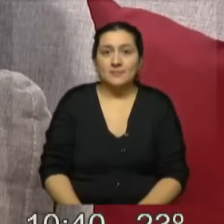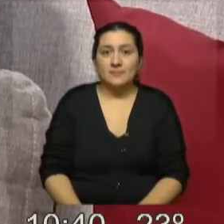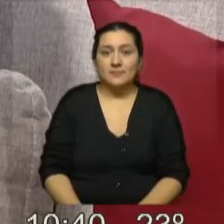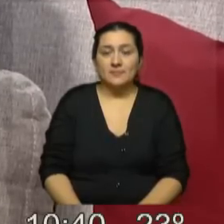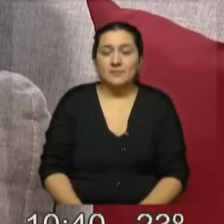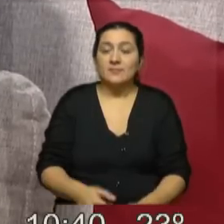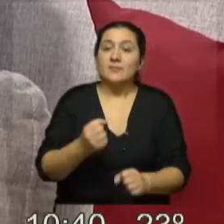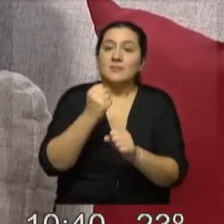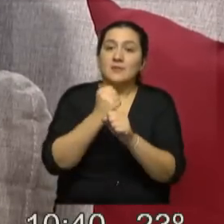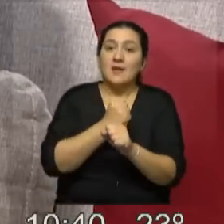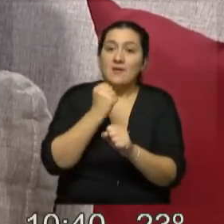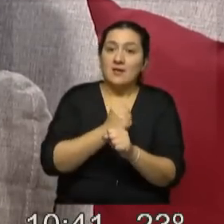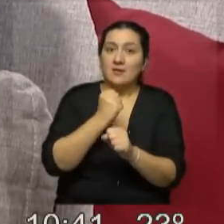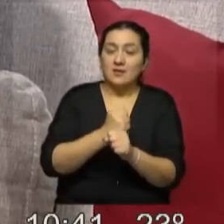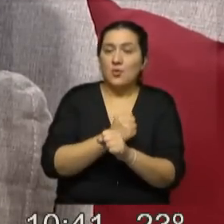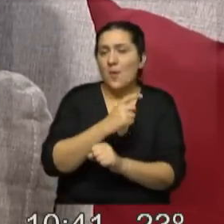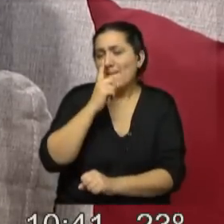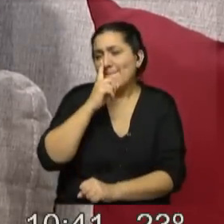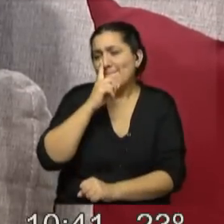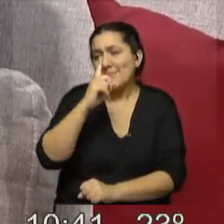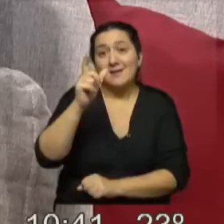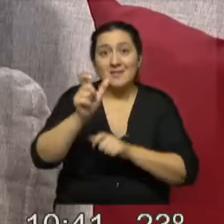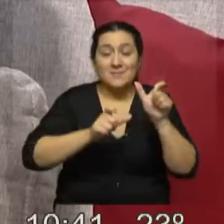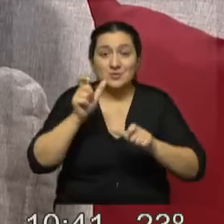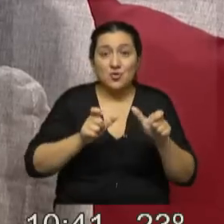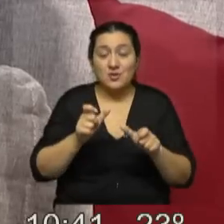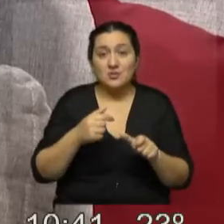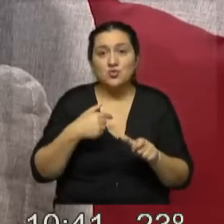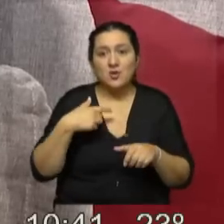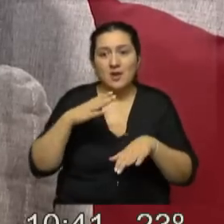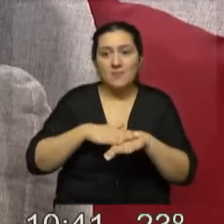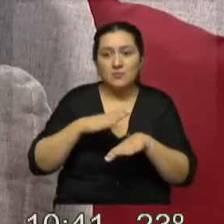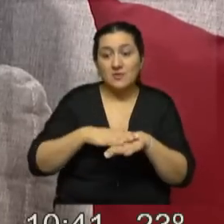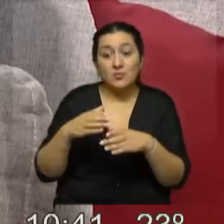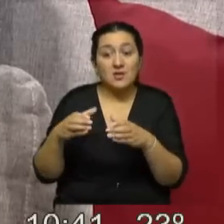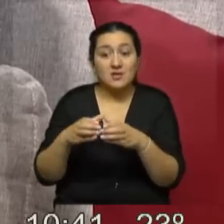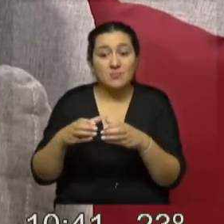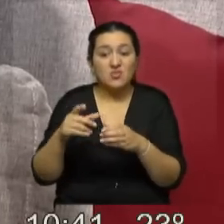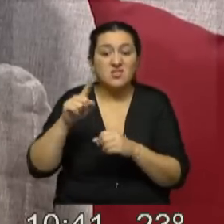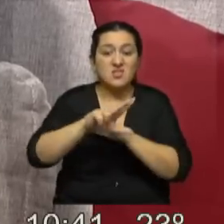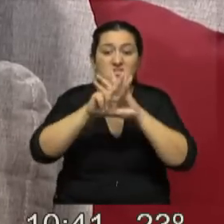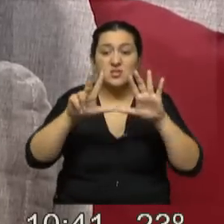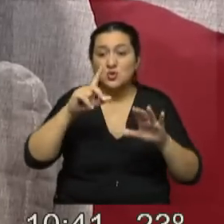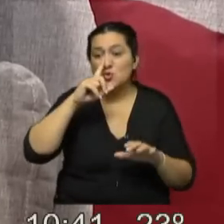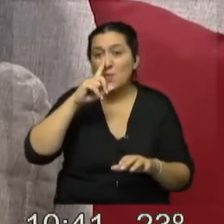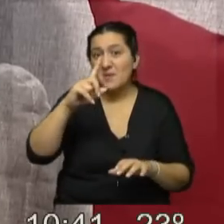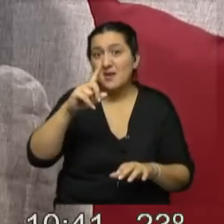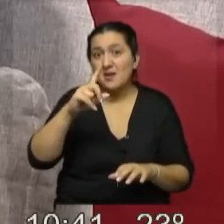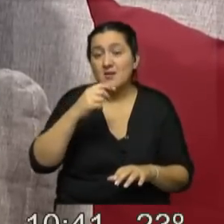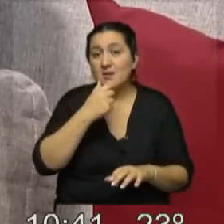trabajé con miles de personas tenía mi cargo un equipo como de 18.000